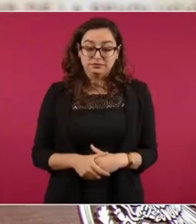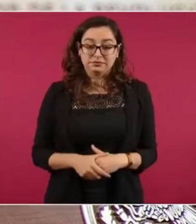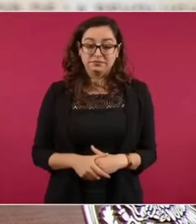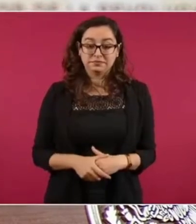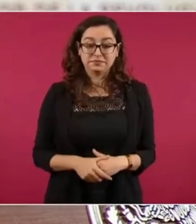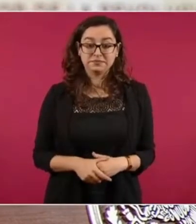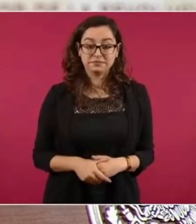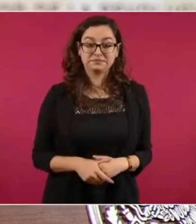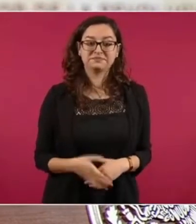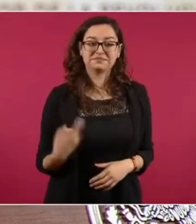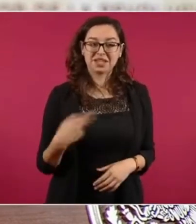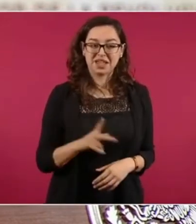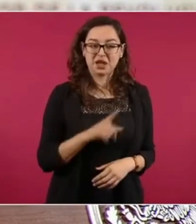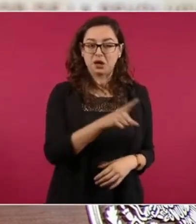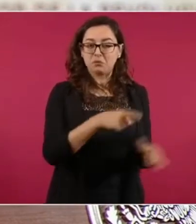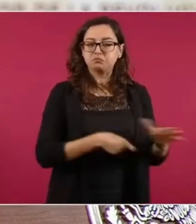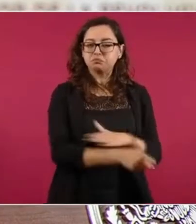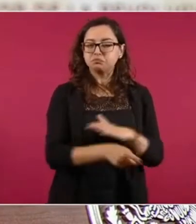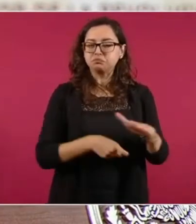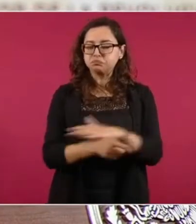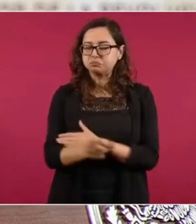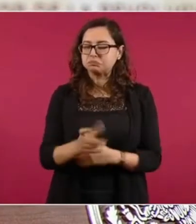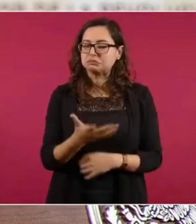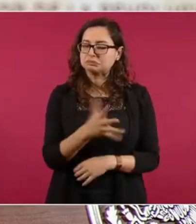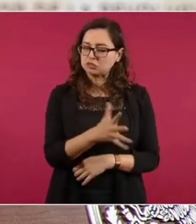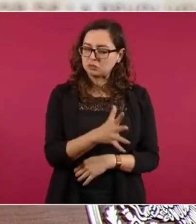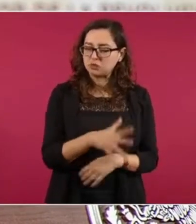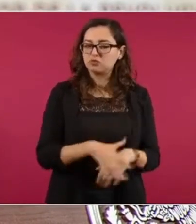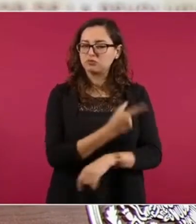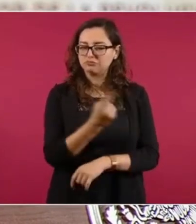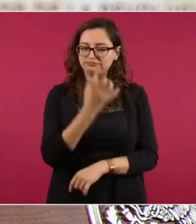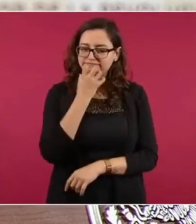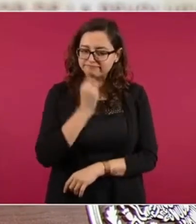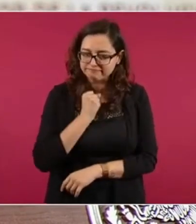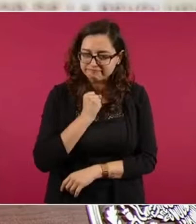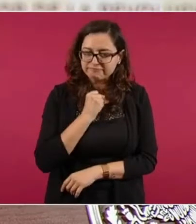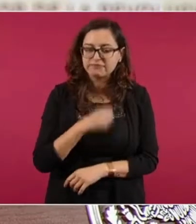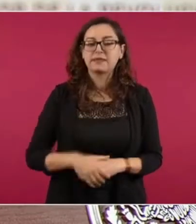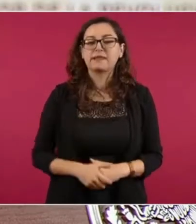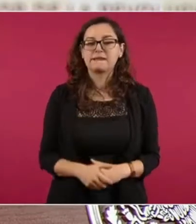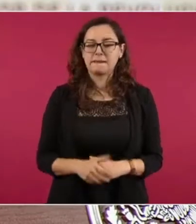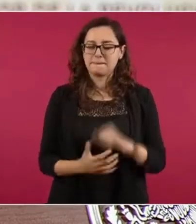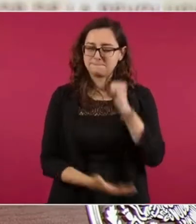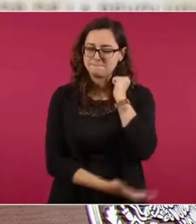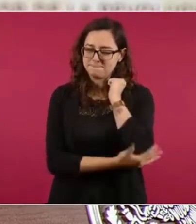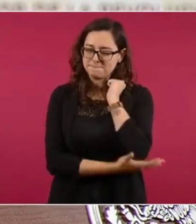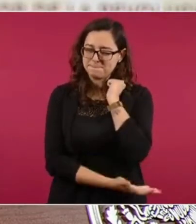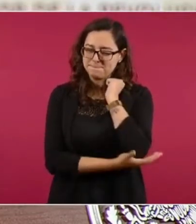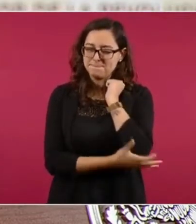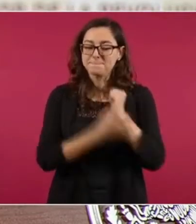bastante cicateros, además son codos,